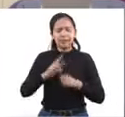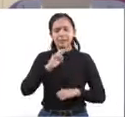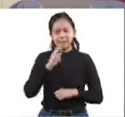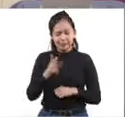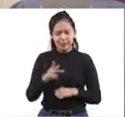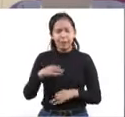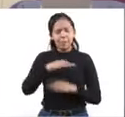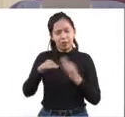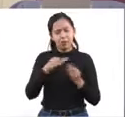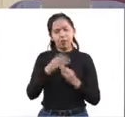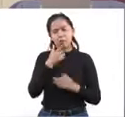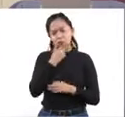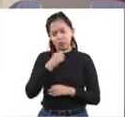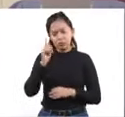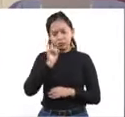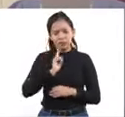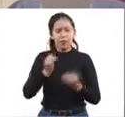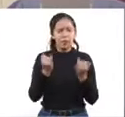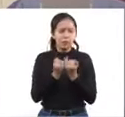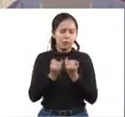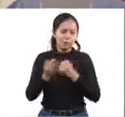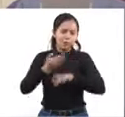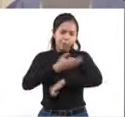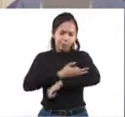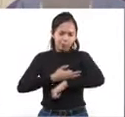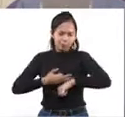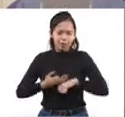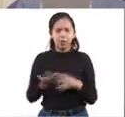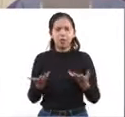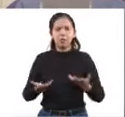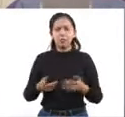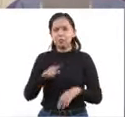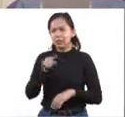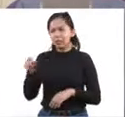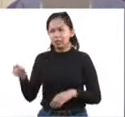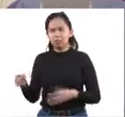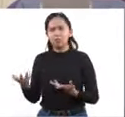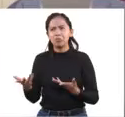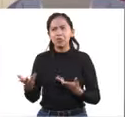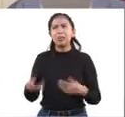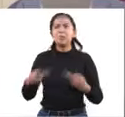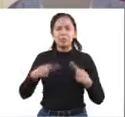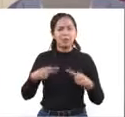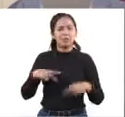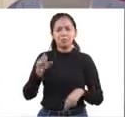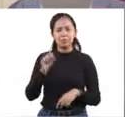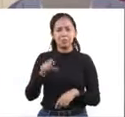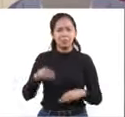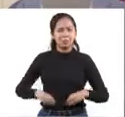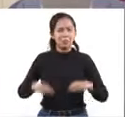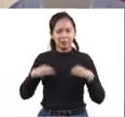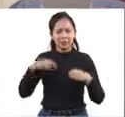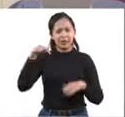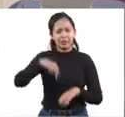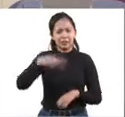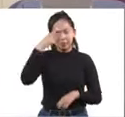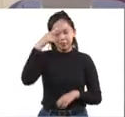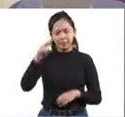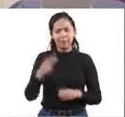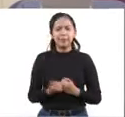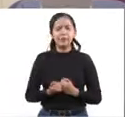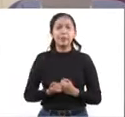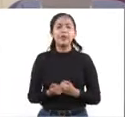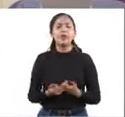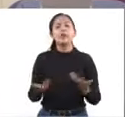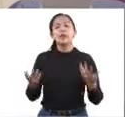nosotros, para nuestras familias, para nuestros compatriotas, y estoy segura que en ese camino también